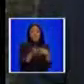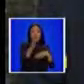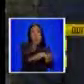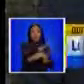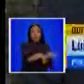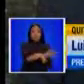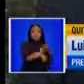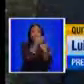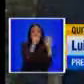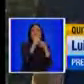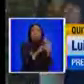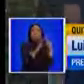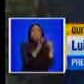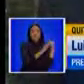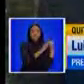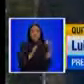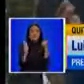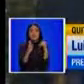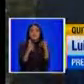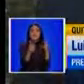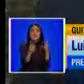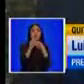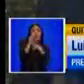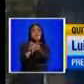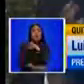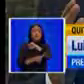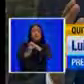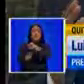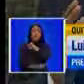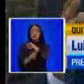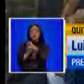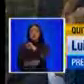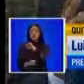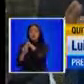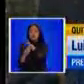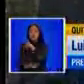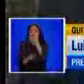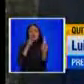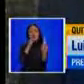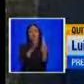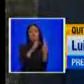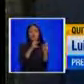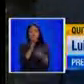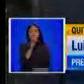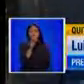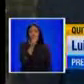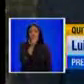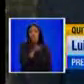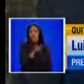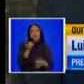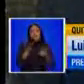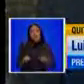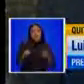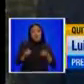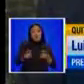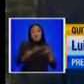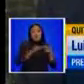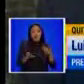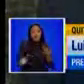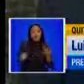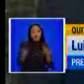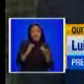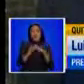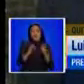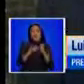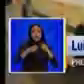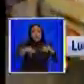Correa se estableció una serie de sanciones y de una visión burocrática que hoy por hoy tiene entrampado al